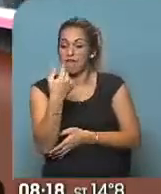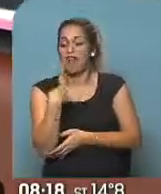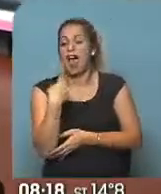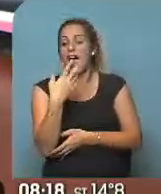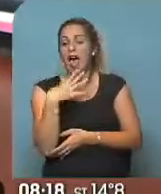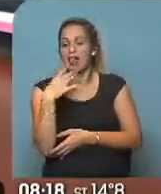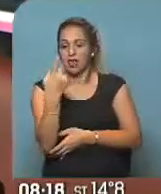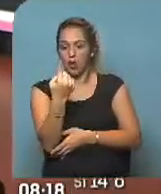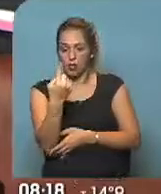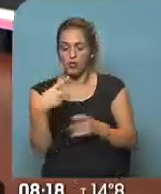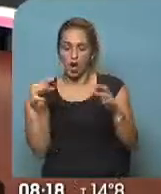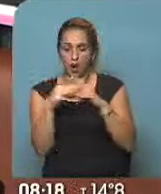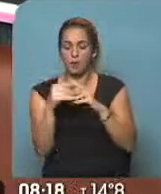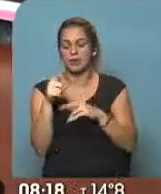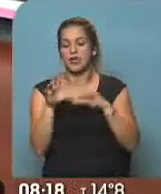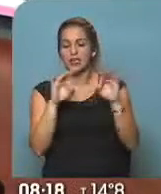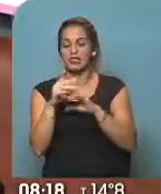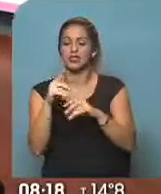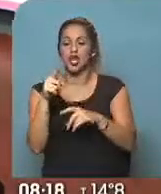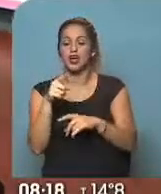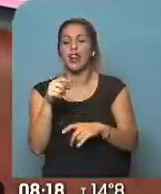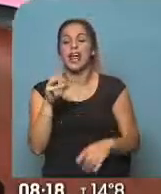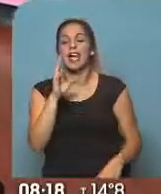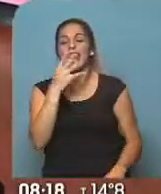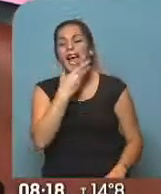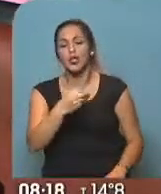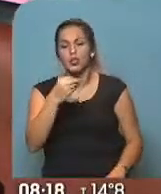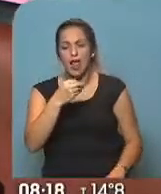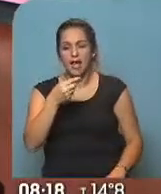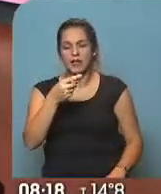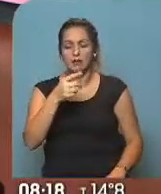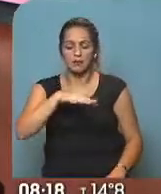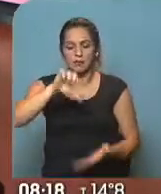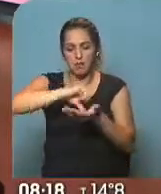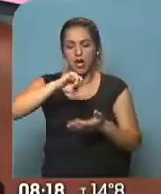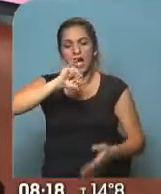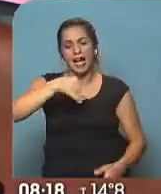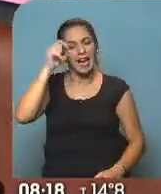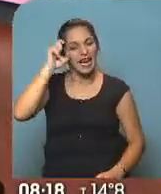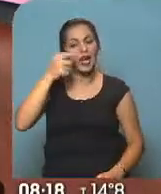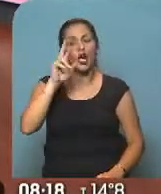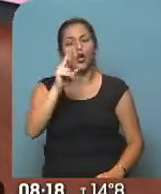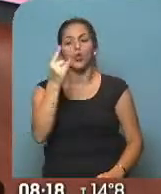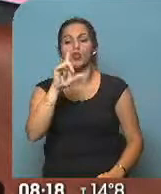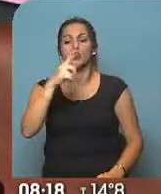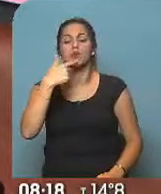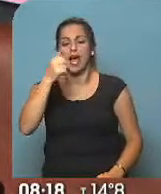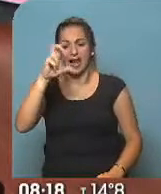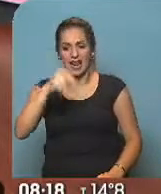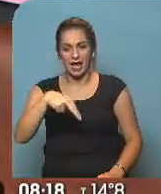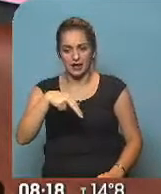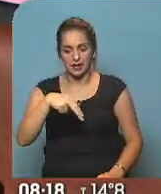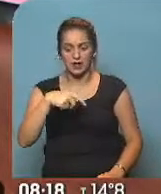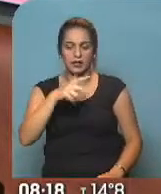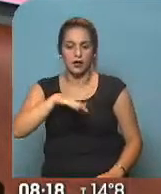donde la selección de San Paolo va a enfrentar en Jerusalén el próximo 9 de junio, estando en Barcelona. Viaja a Israel, esta